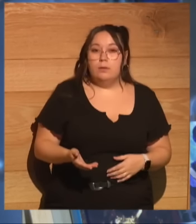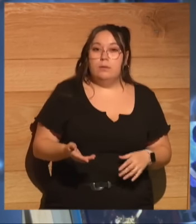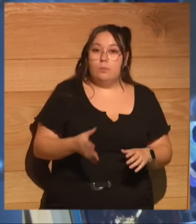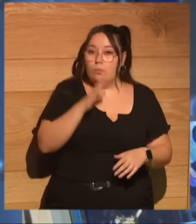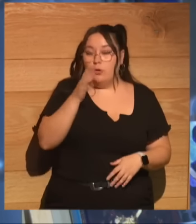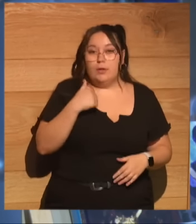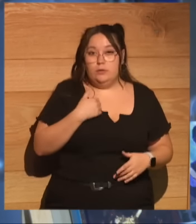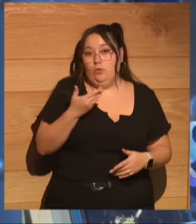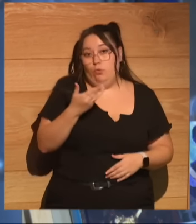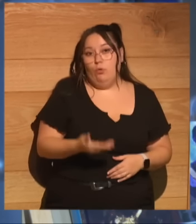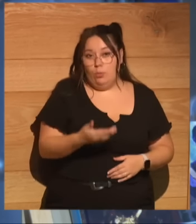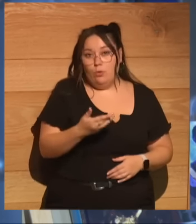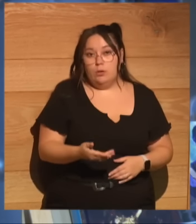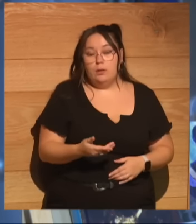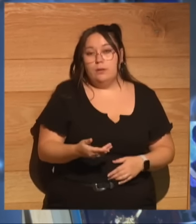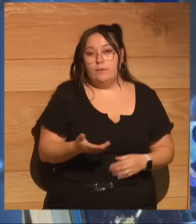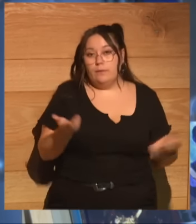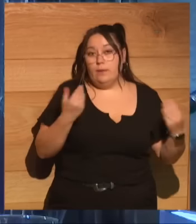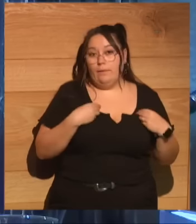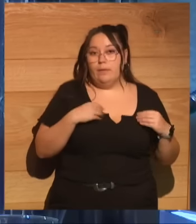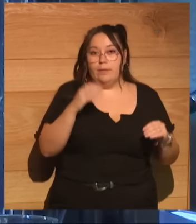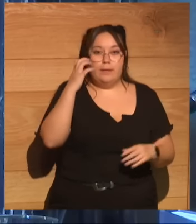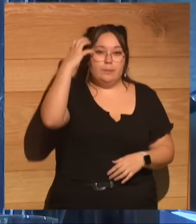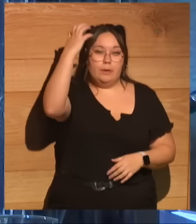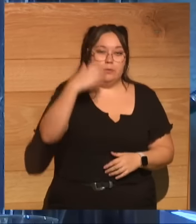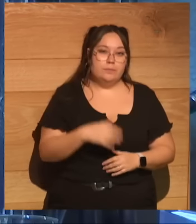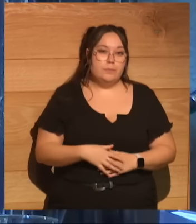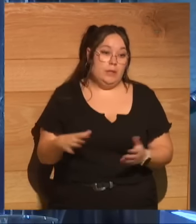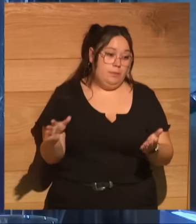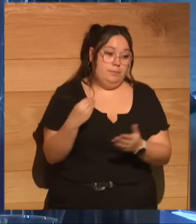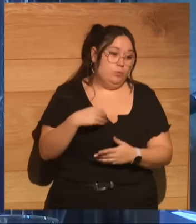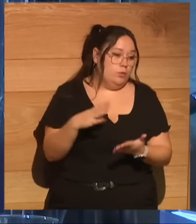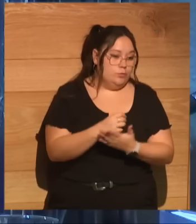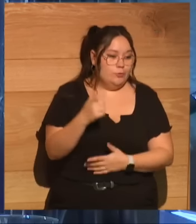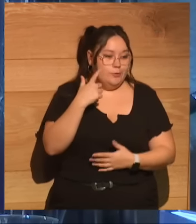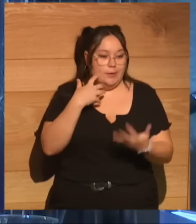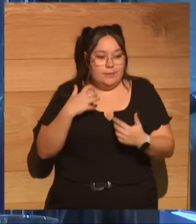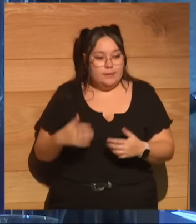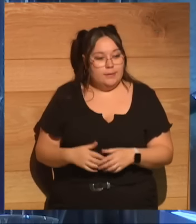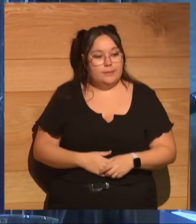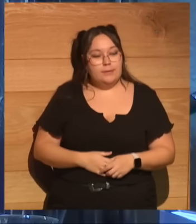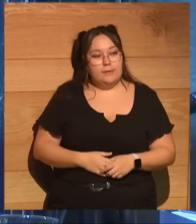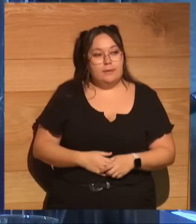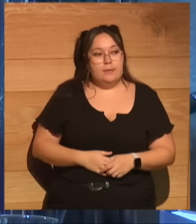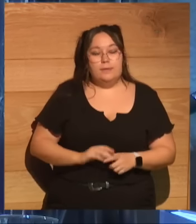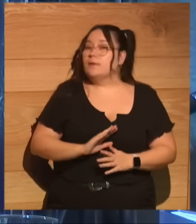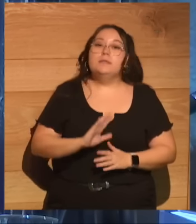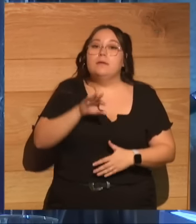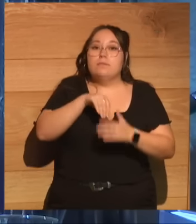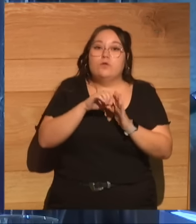la piedra angular de no diré de todos los artistas, pero vamos, artista plenamente integrado en su